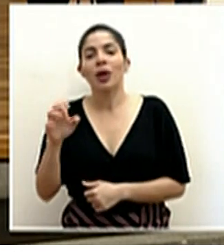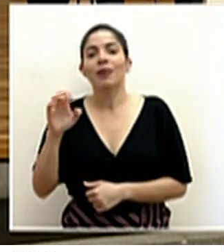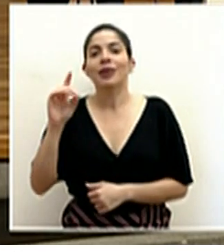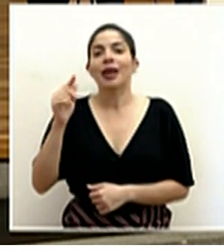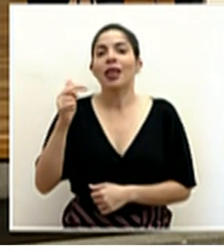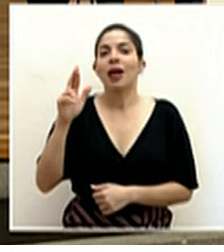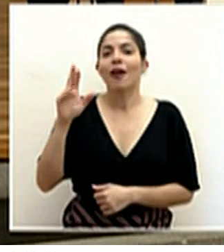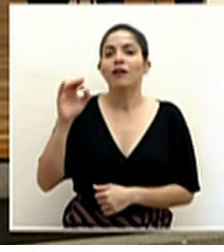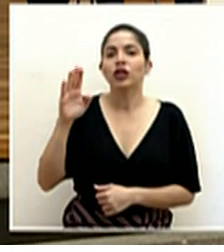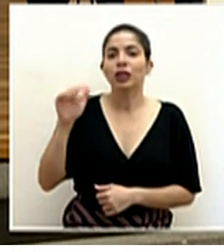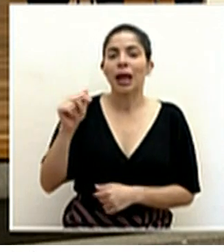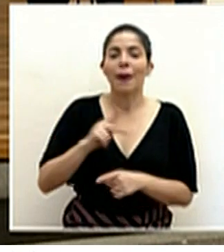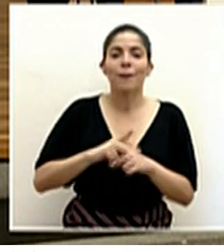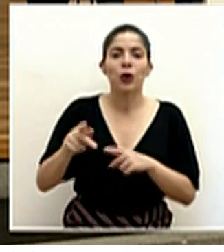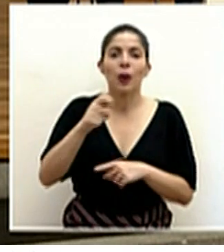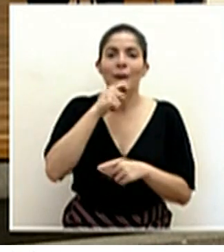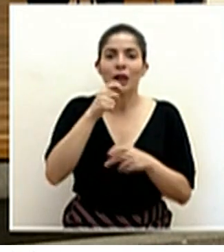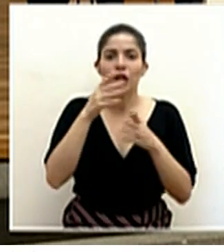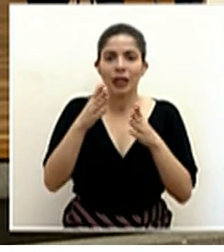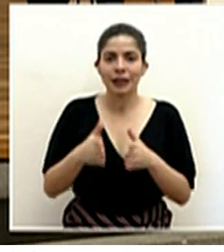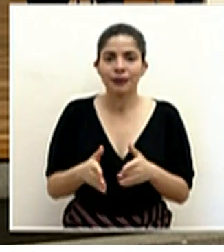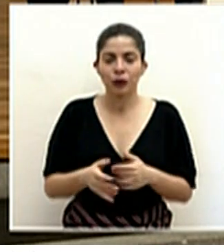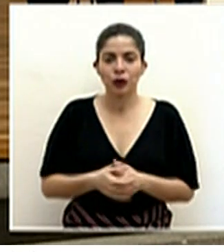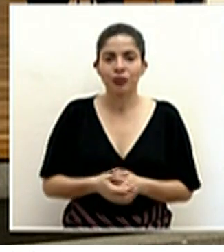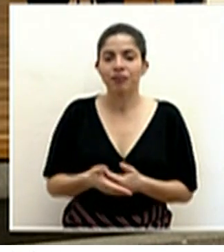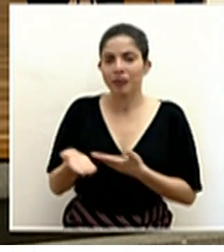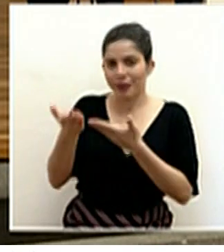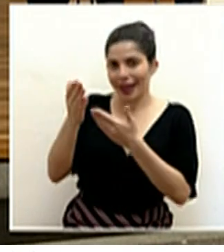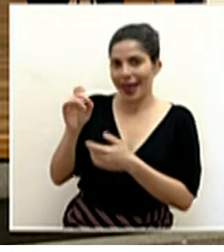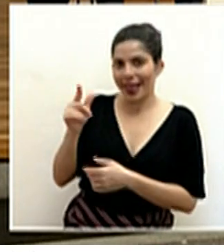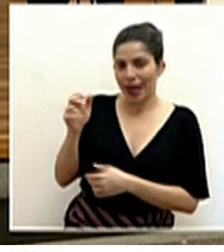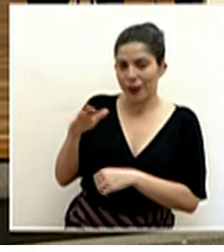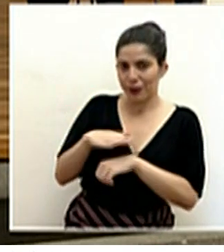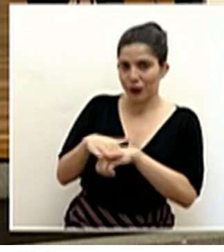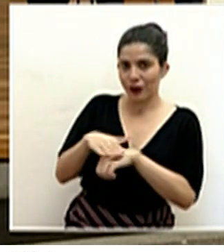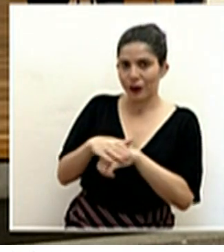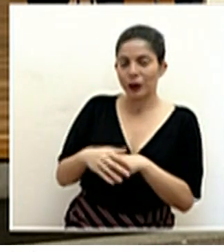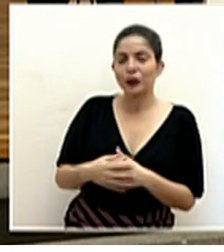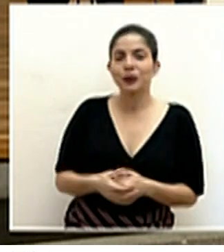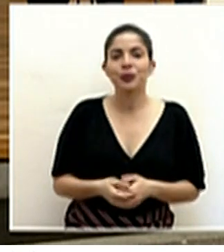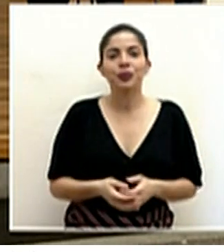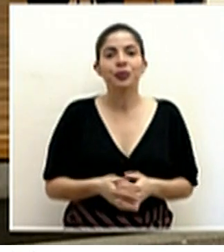Edgar Fonseca de puroperiodismo.com. Adelante, don Edgar, por favor.